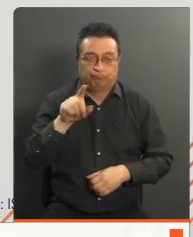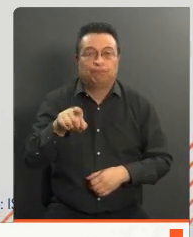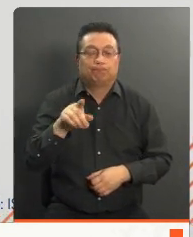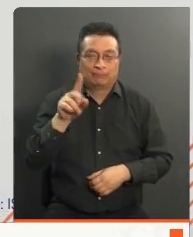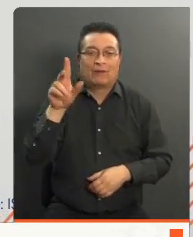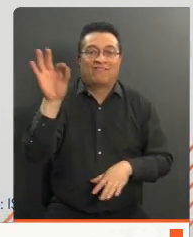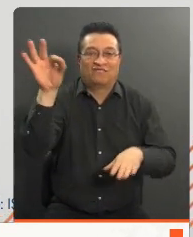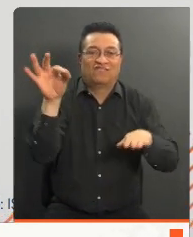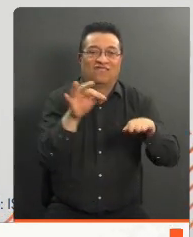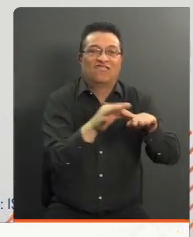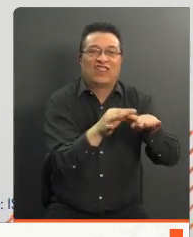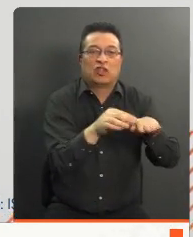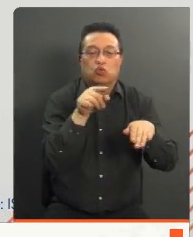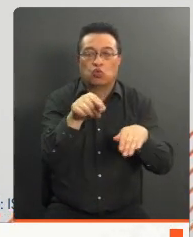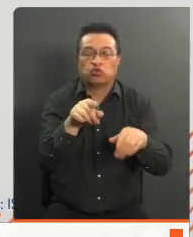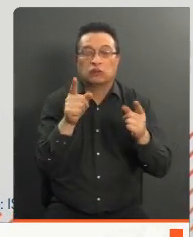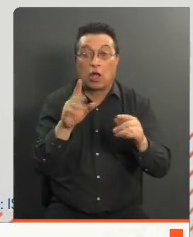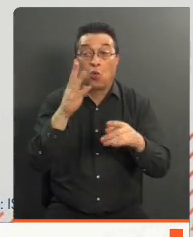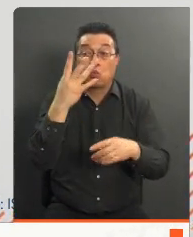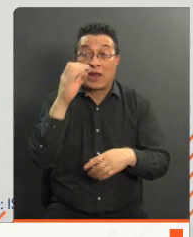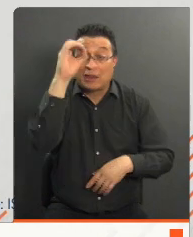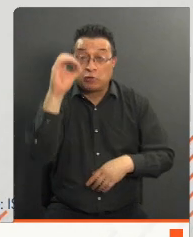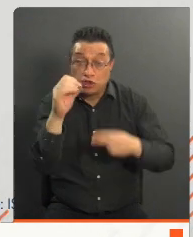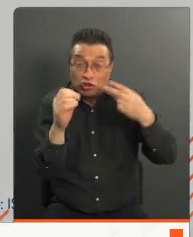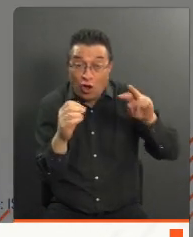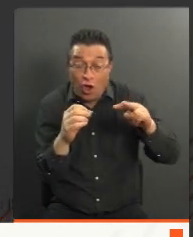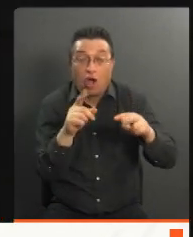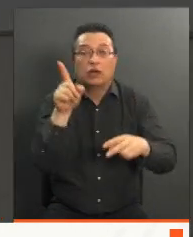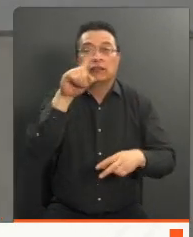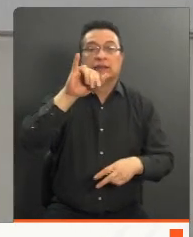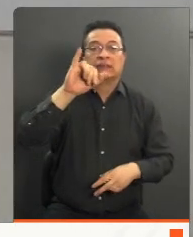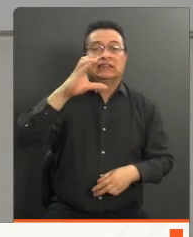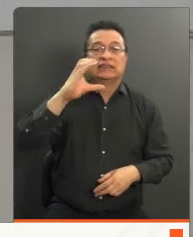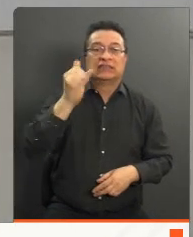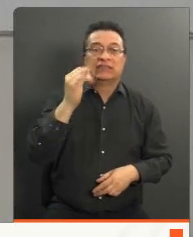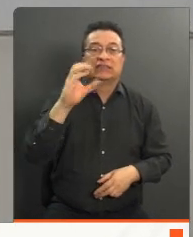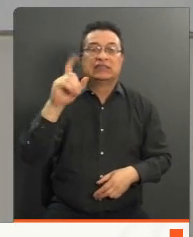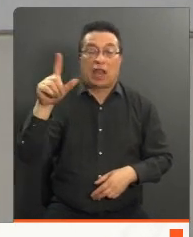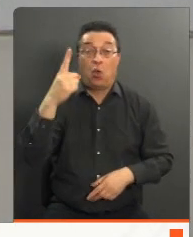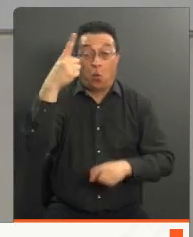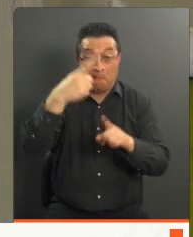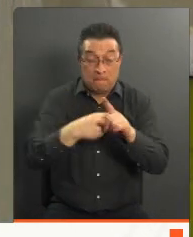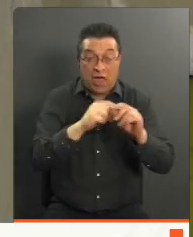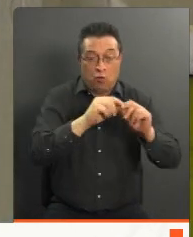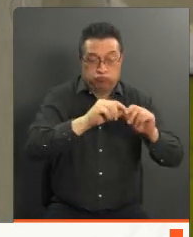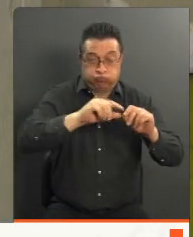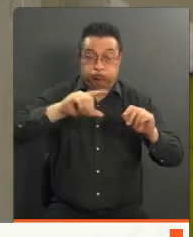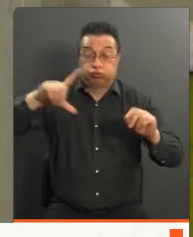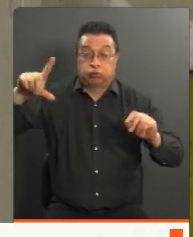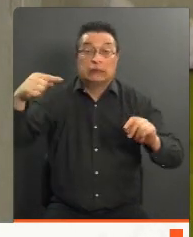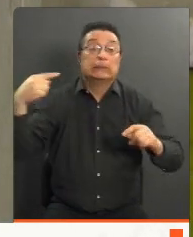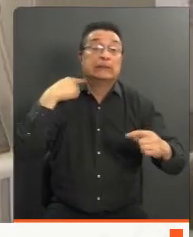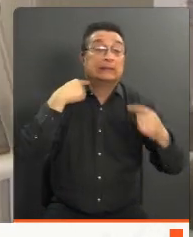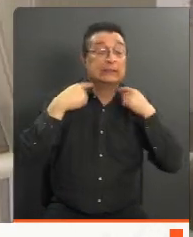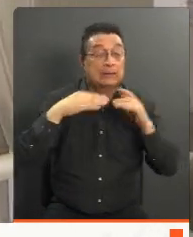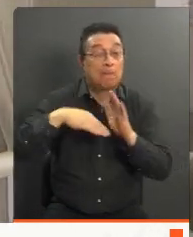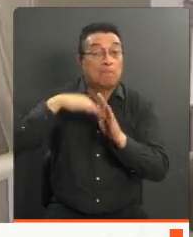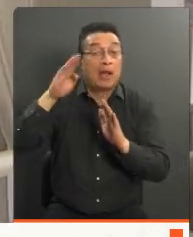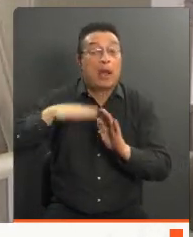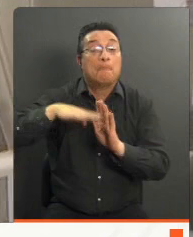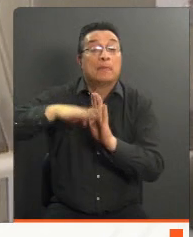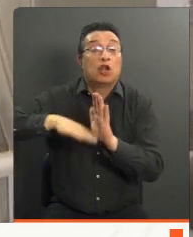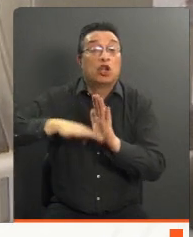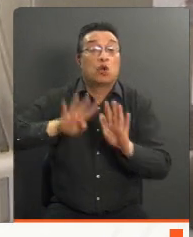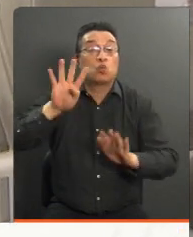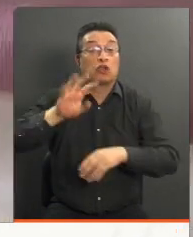del 40% de ellos sincicial, que adelantó en un mes su circulación, afectando principalmente a menores de 4 años y